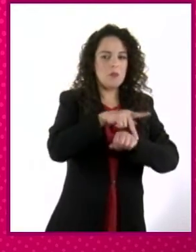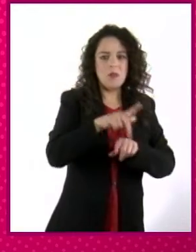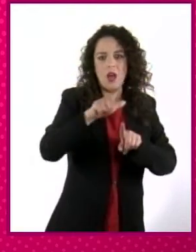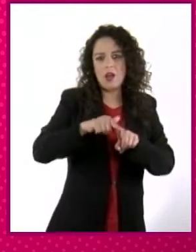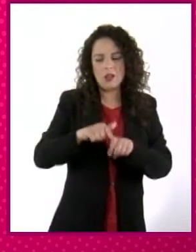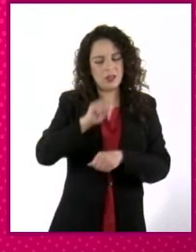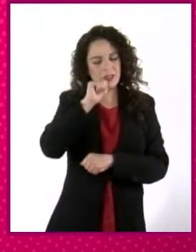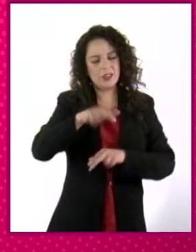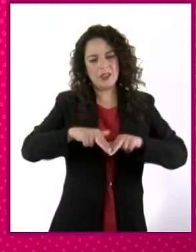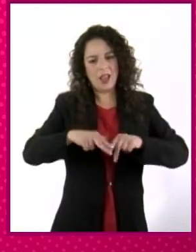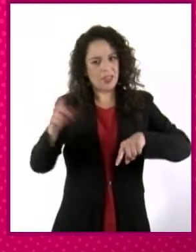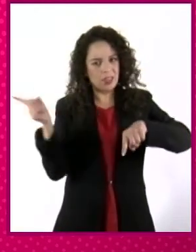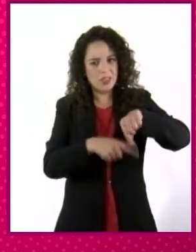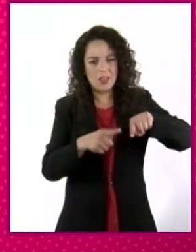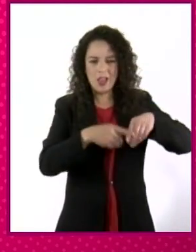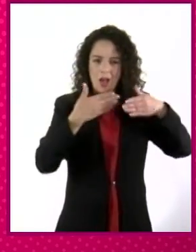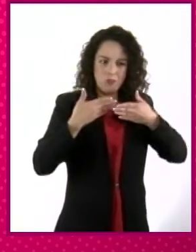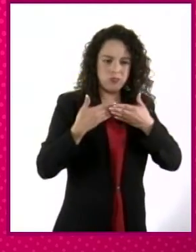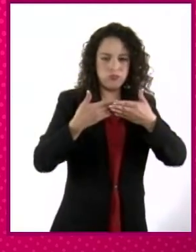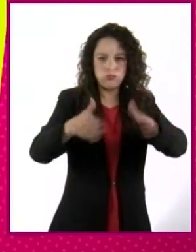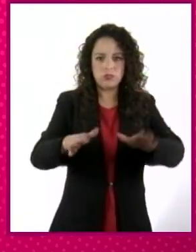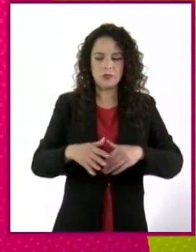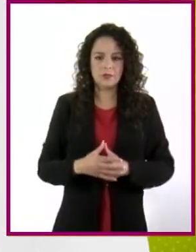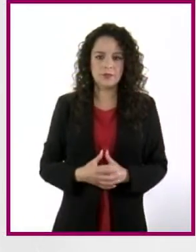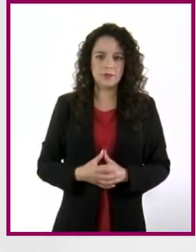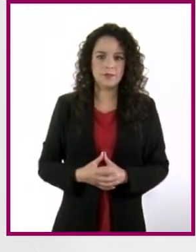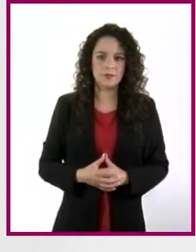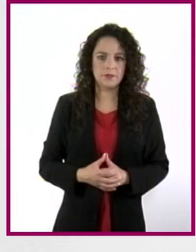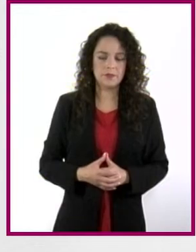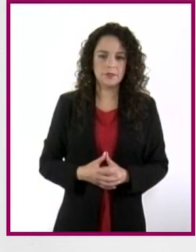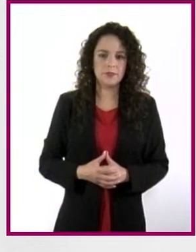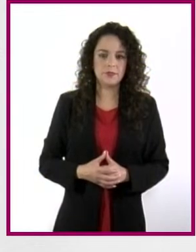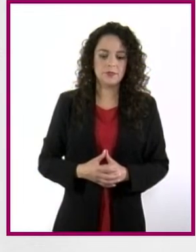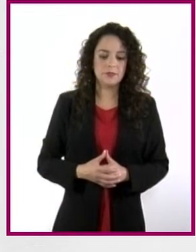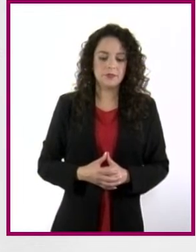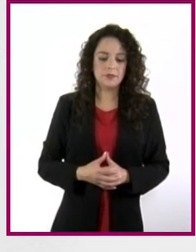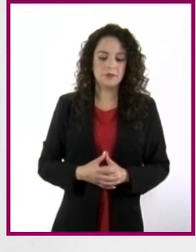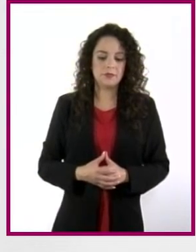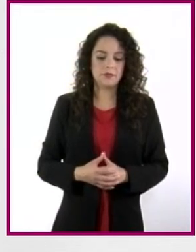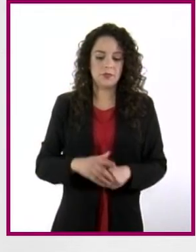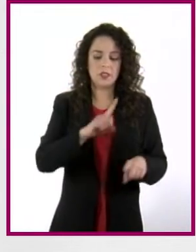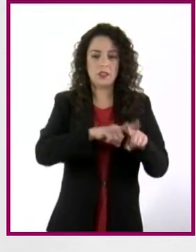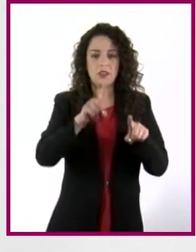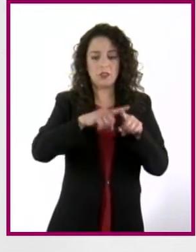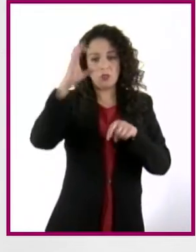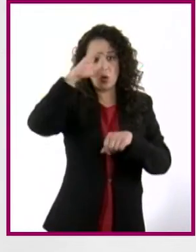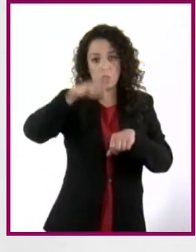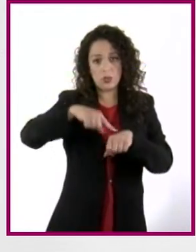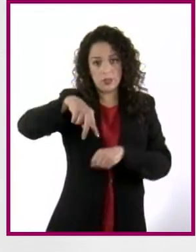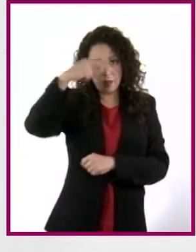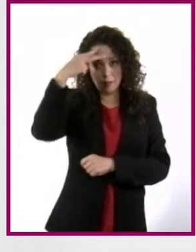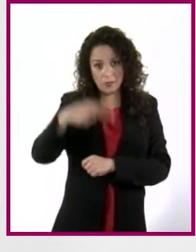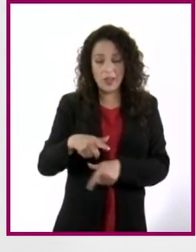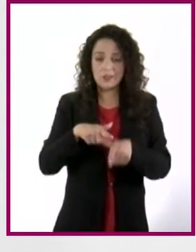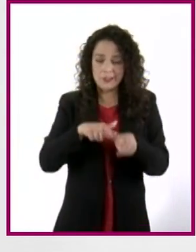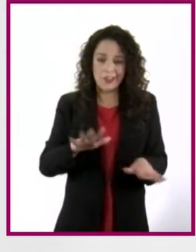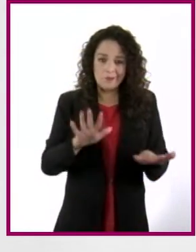tratamos de hacer con Lumaltoc. El mosaico cultural de México sigue